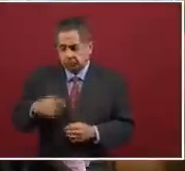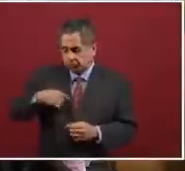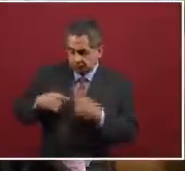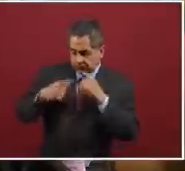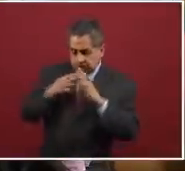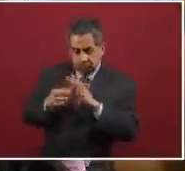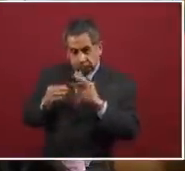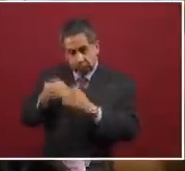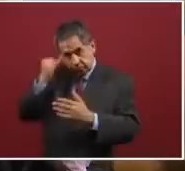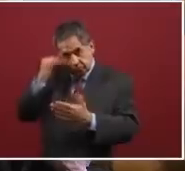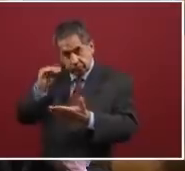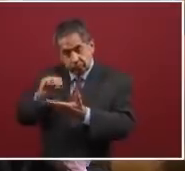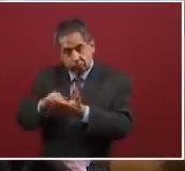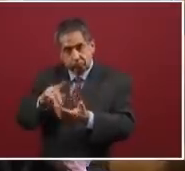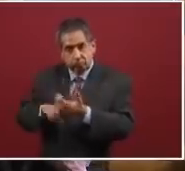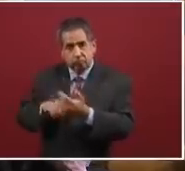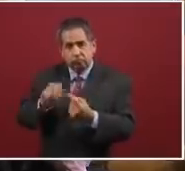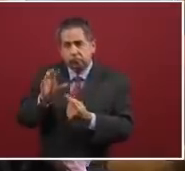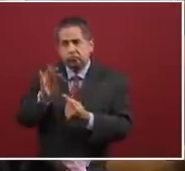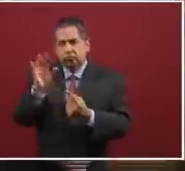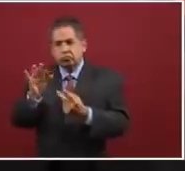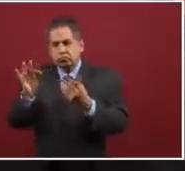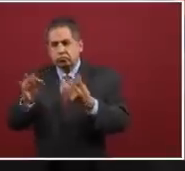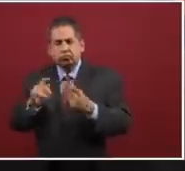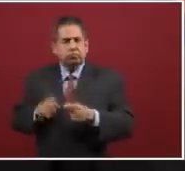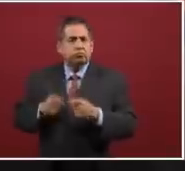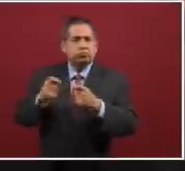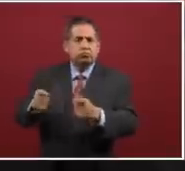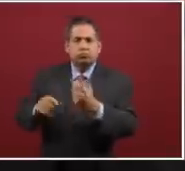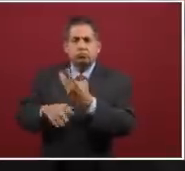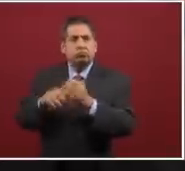apostando a dar opciones a los migrantes